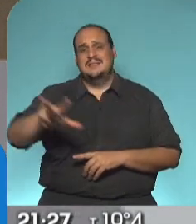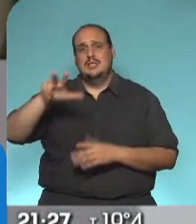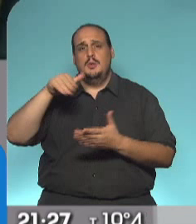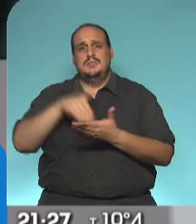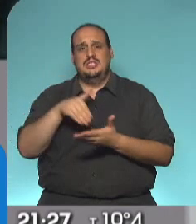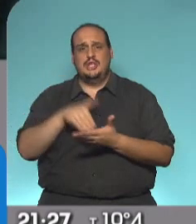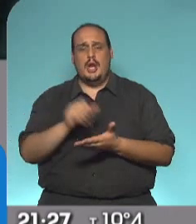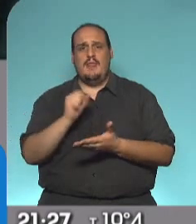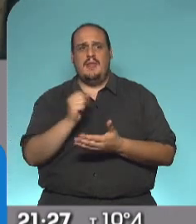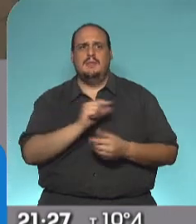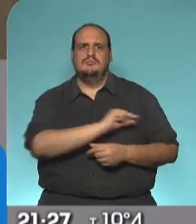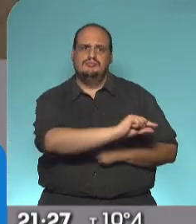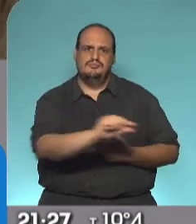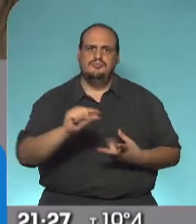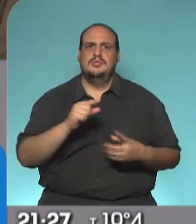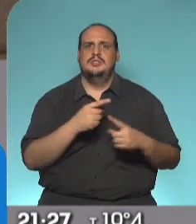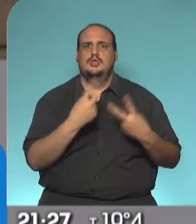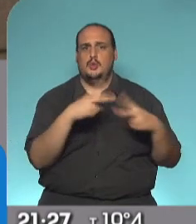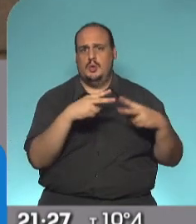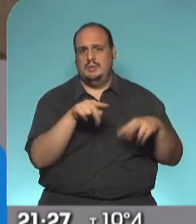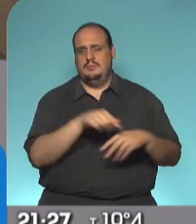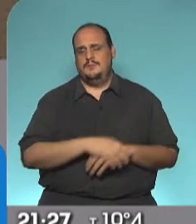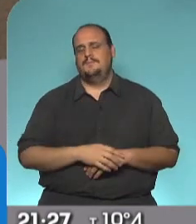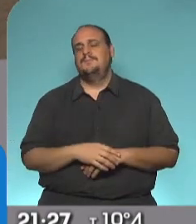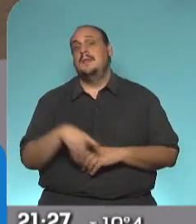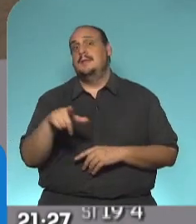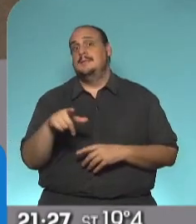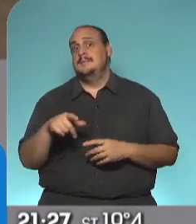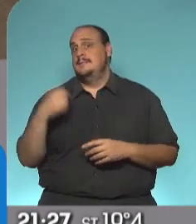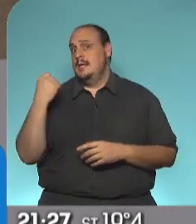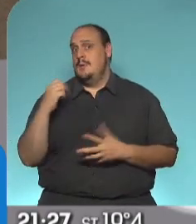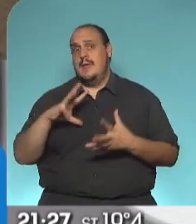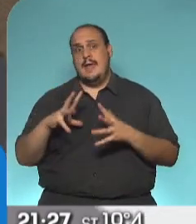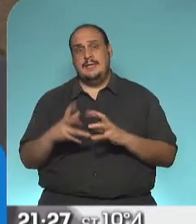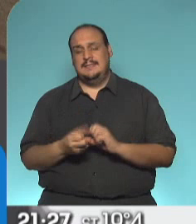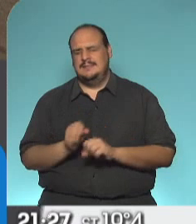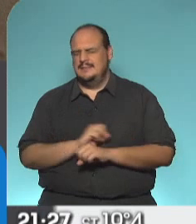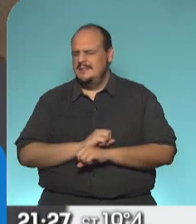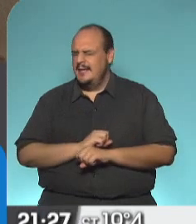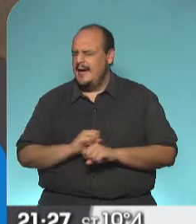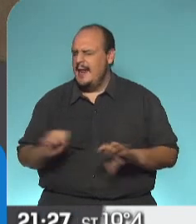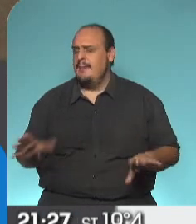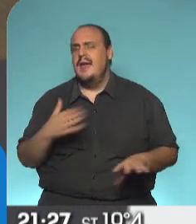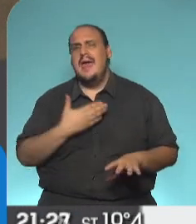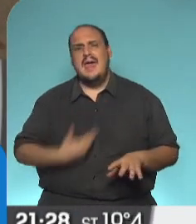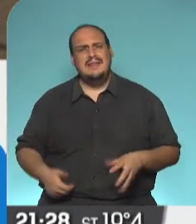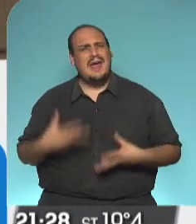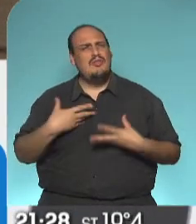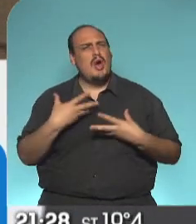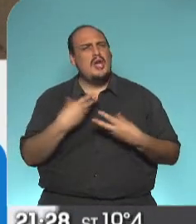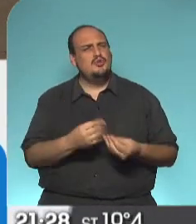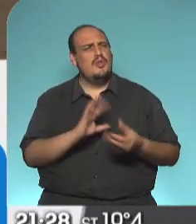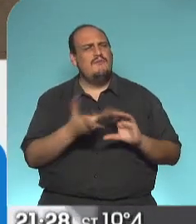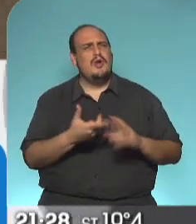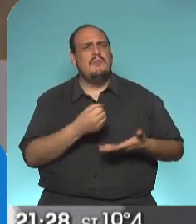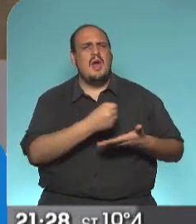paradójico de esta de esta situación es que la crisis está en grabar y el que aún con todo el con toda la ayuda que está dando el estado a través de esta asistencia